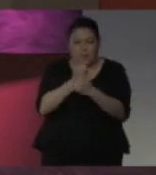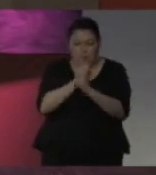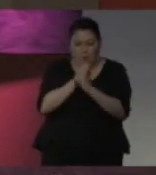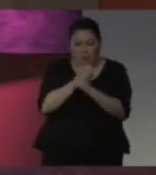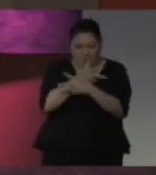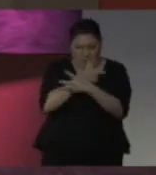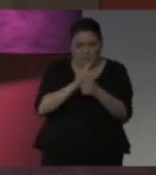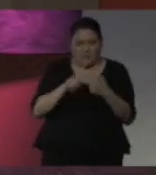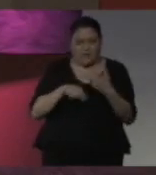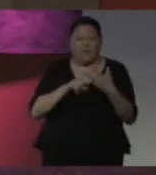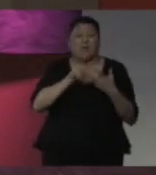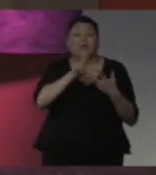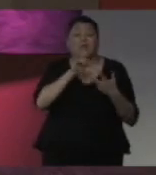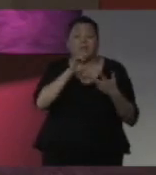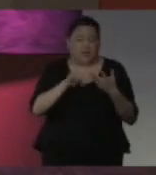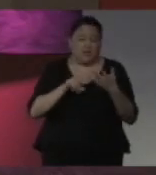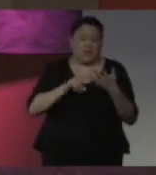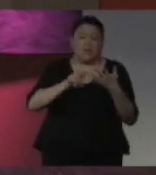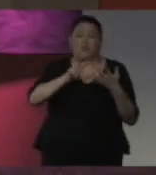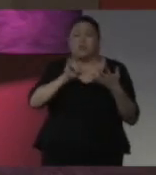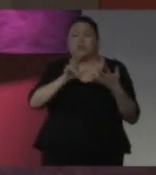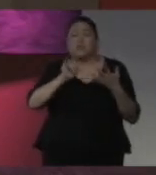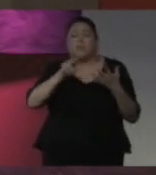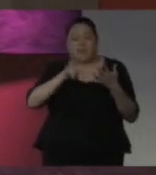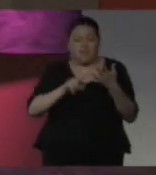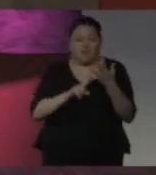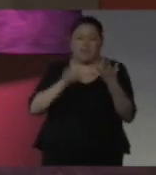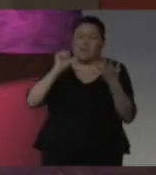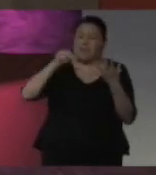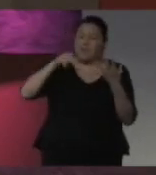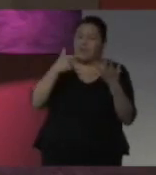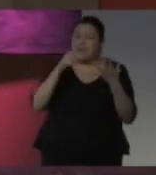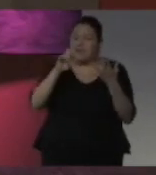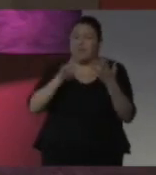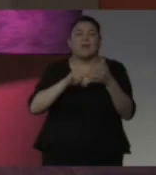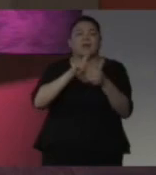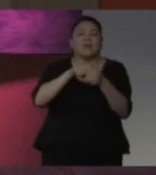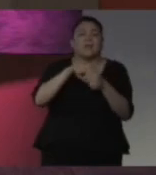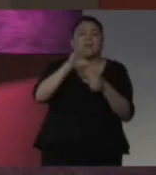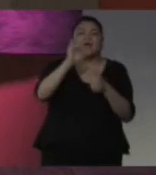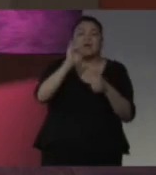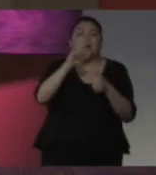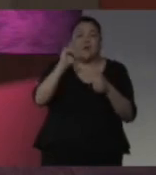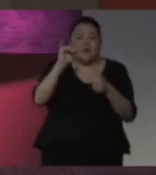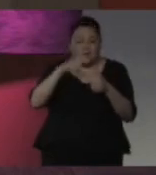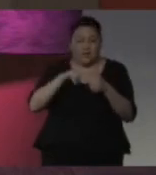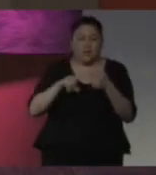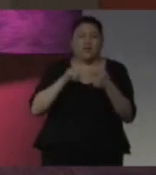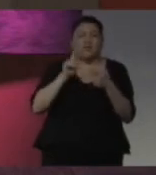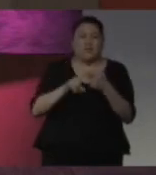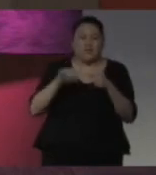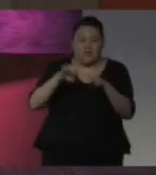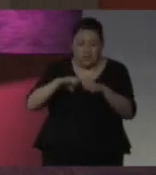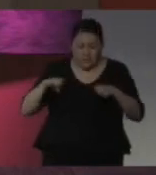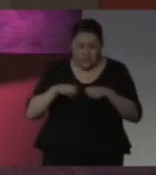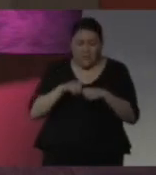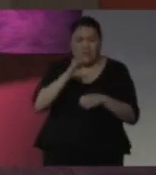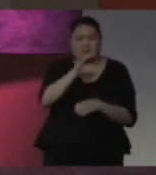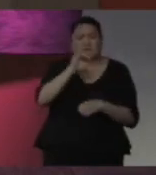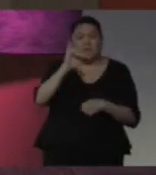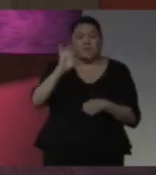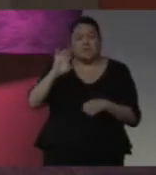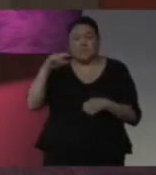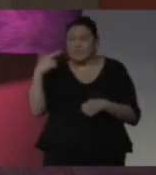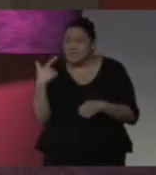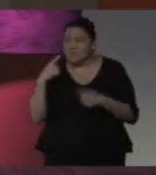a Ricardo Martínez, a Viviana Pineda, a Ángela Rivera, a Angélica Carrillo, a el equipo del CIEG, no